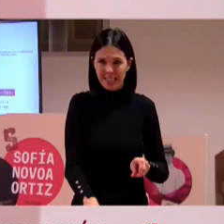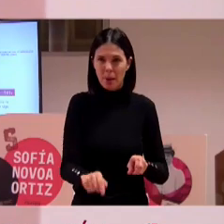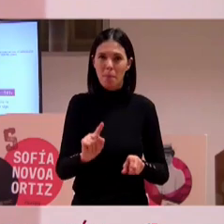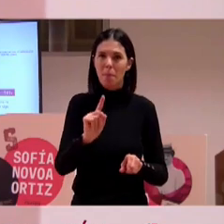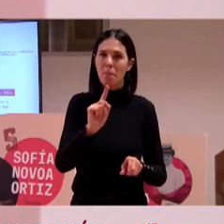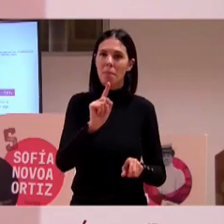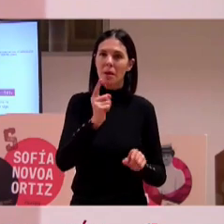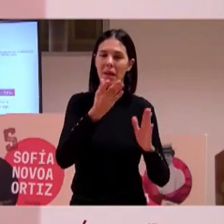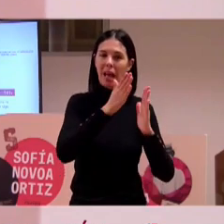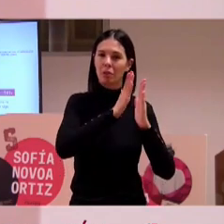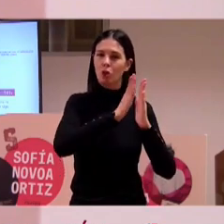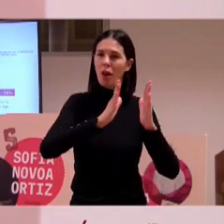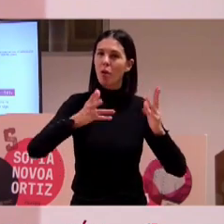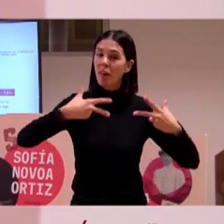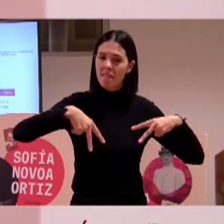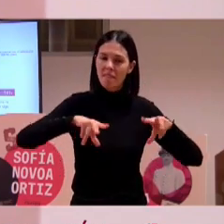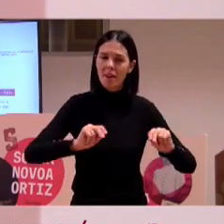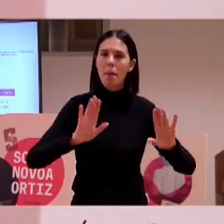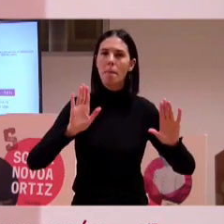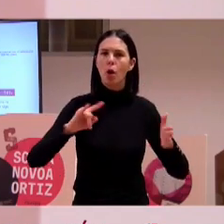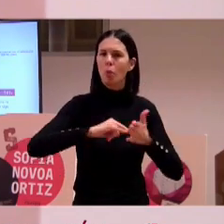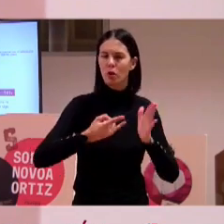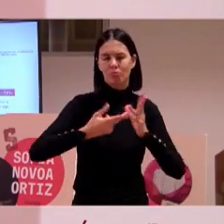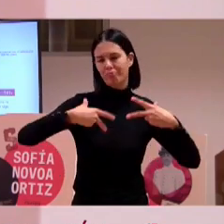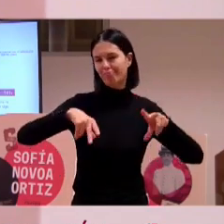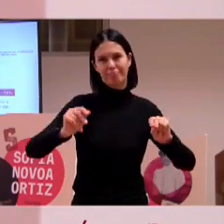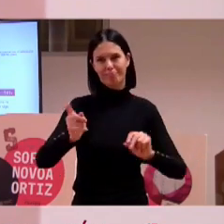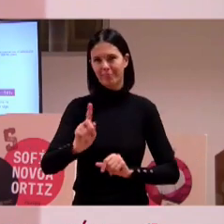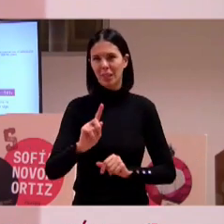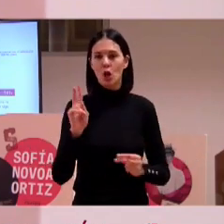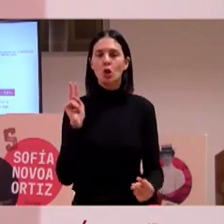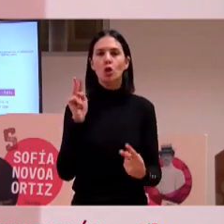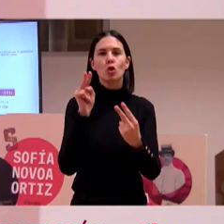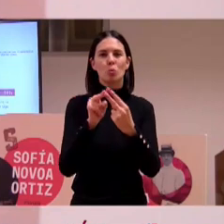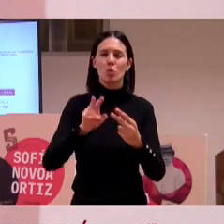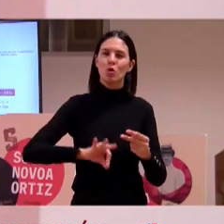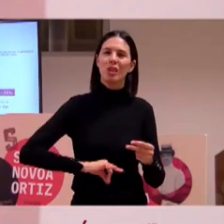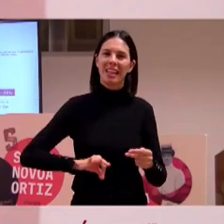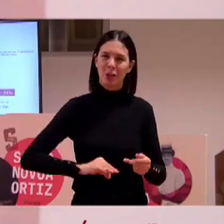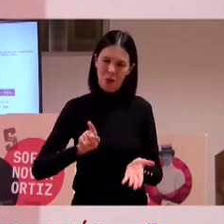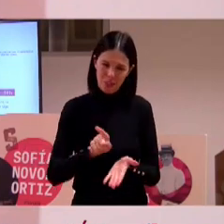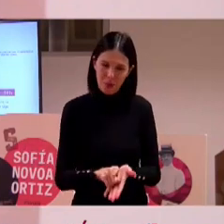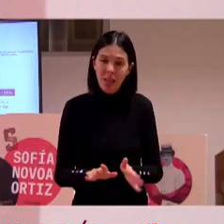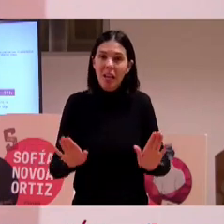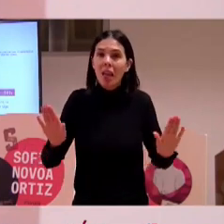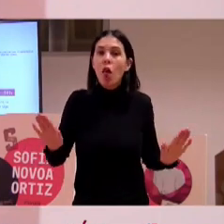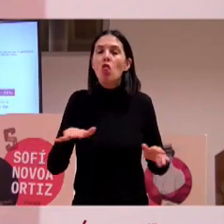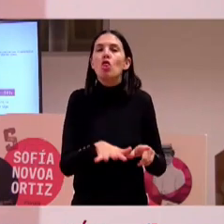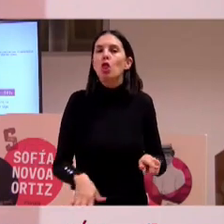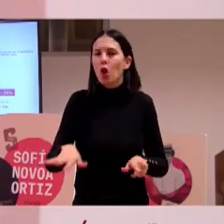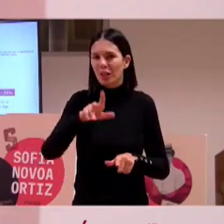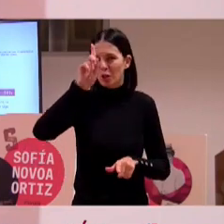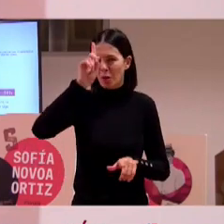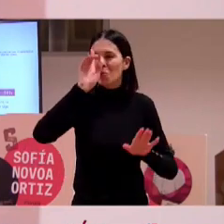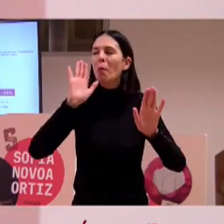primeira colección, pero non termina o proxecto e que volvemos a vernos en xaneiro. Aínda non sabemos onde, pero